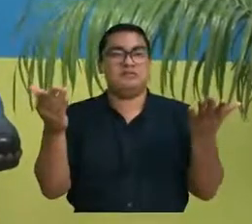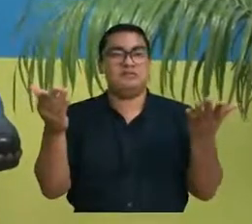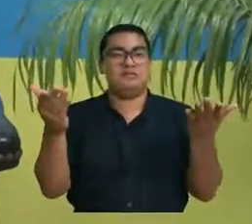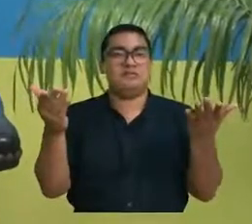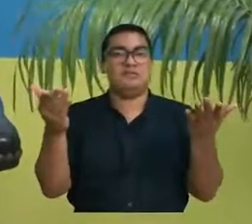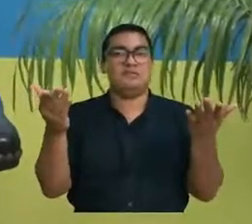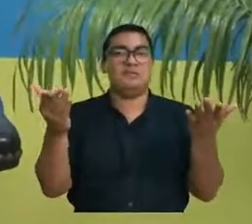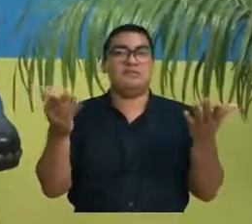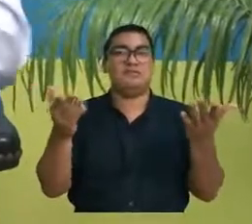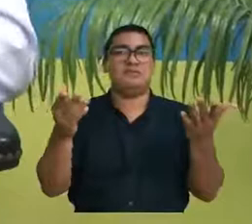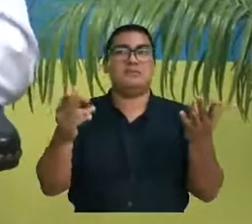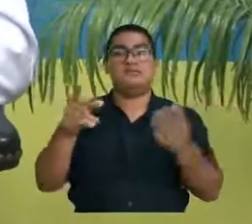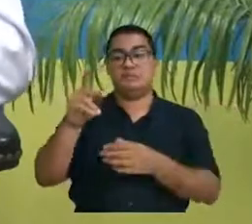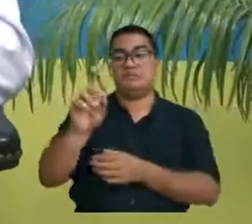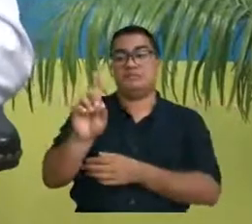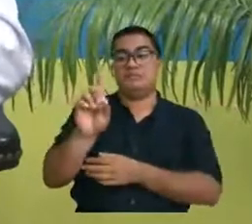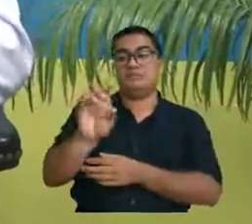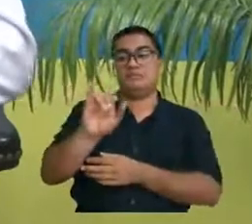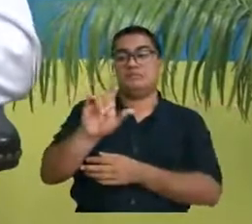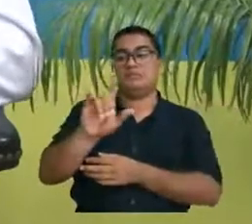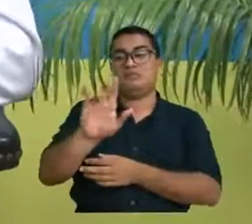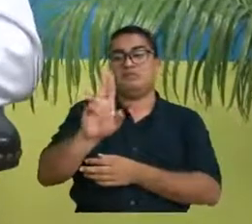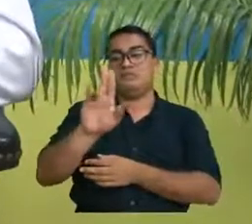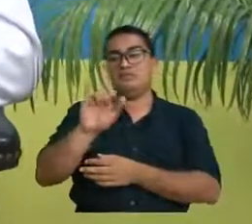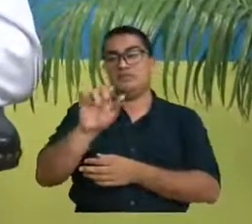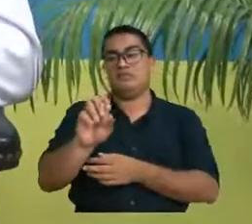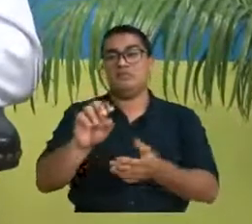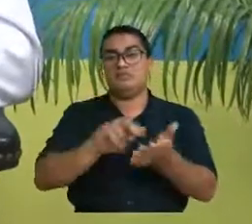mandaron a pediluvio, significa que ya tiene un grado